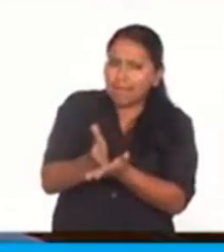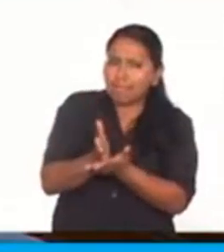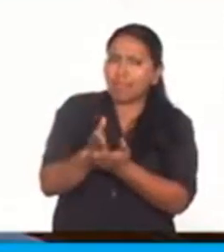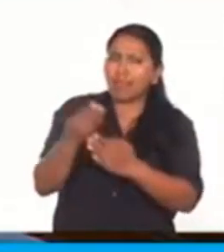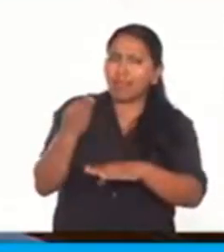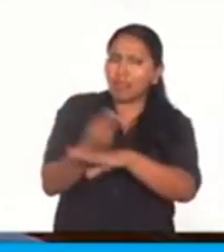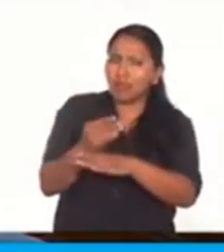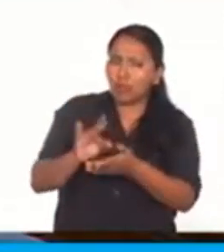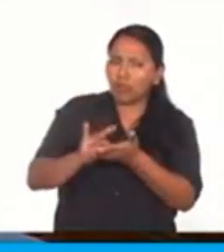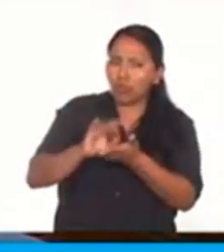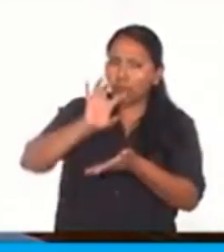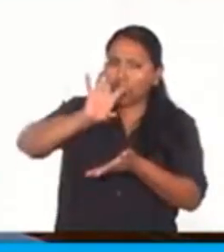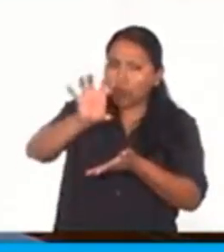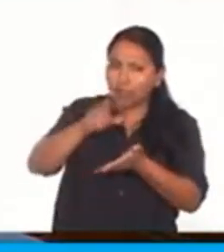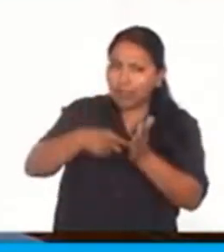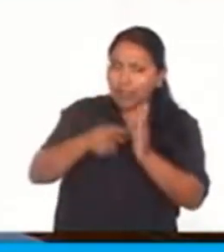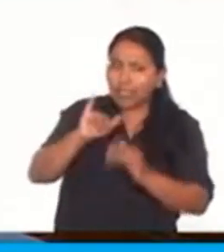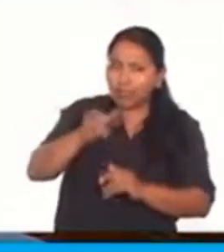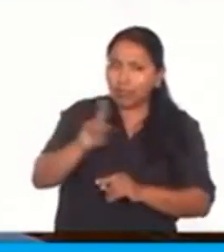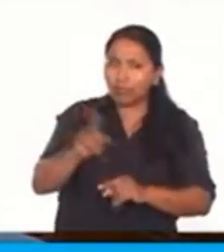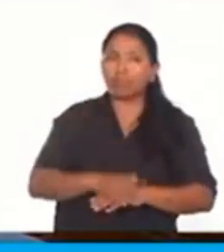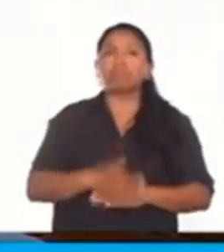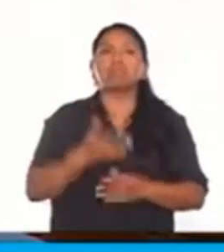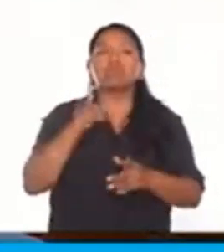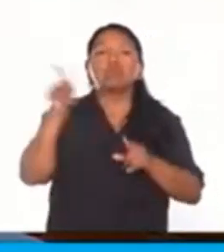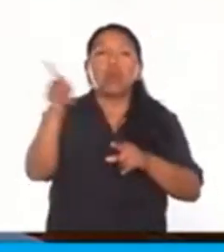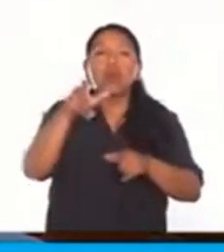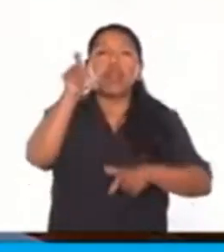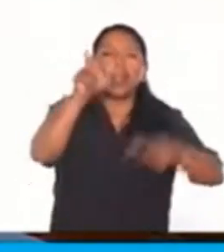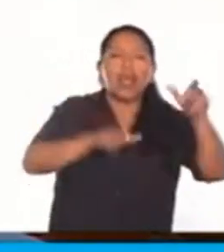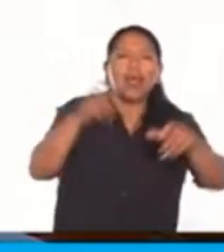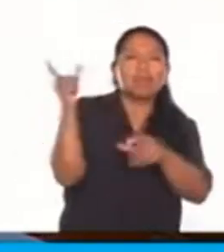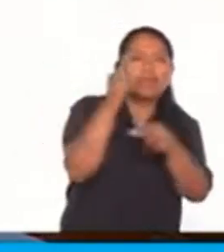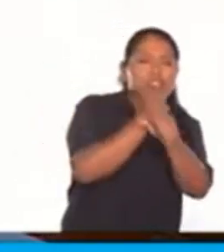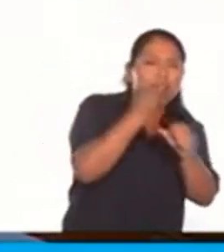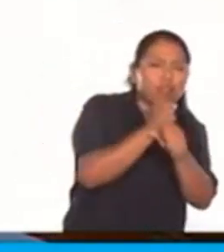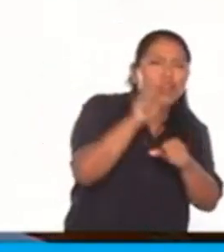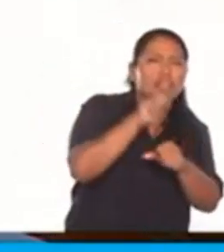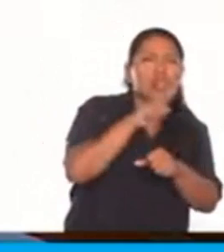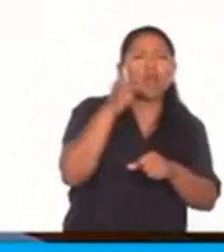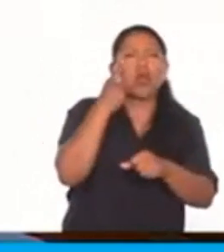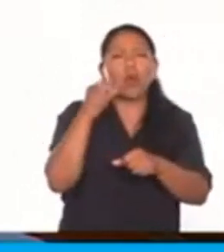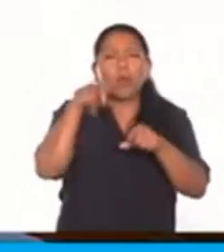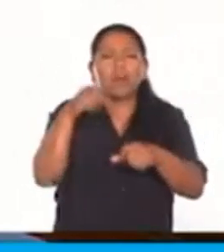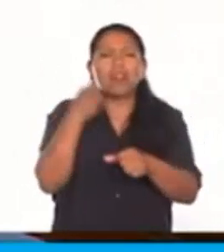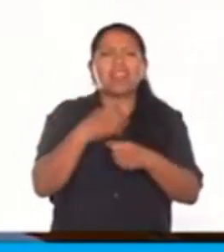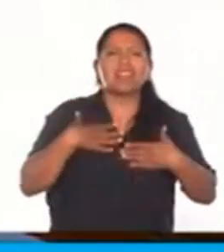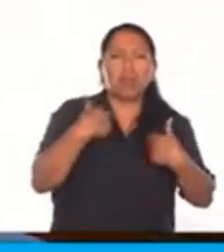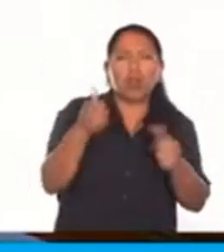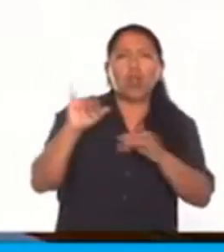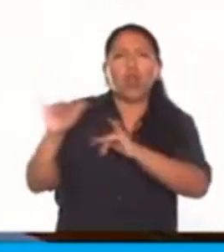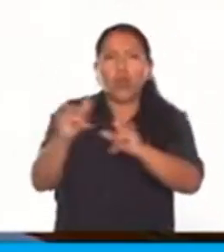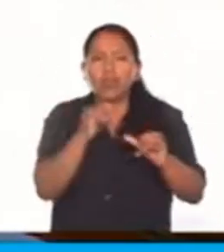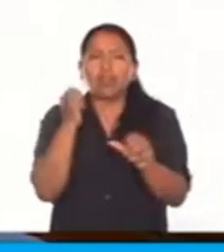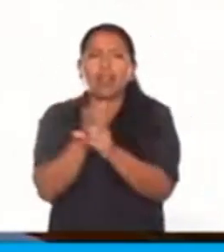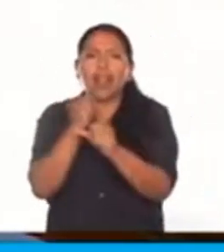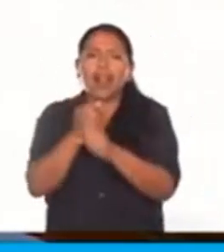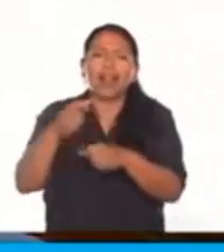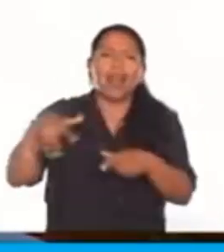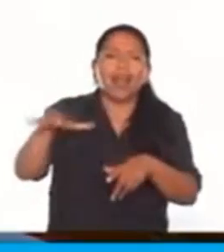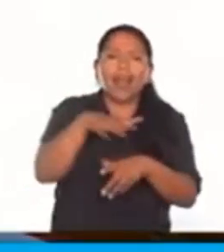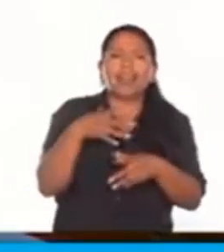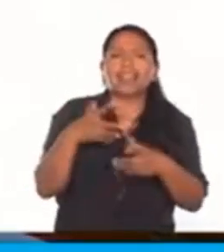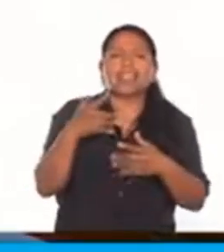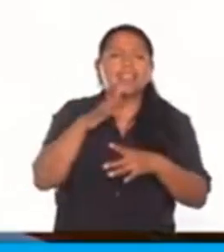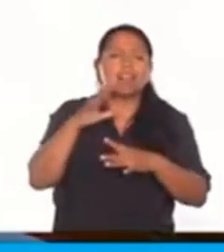cargo de diputada provincial? Por las y los trabajadores de la salud, por la juventud y la clase obrera que no